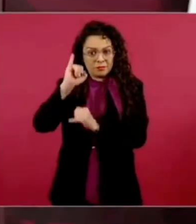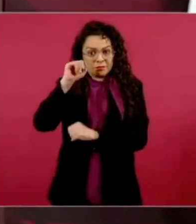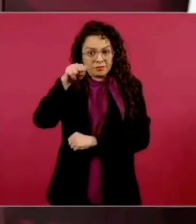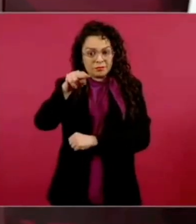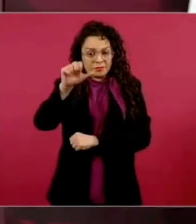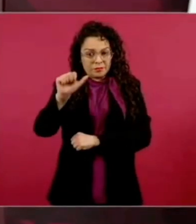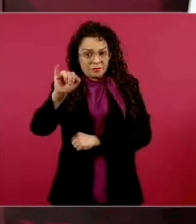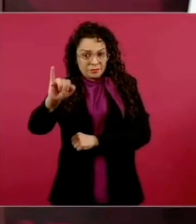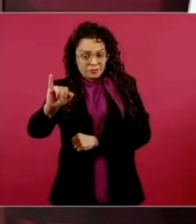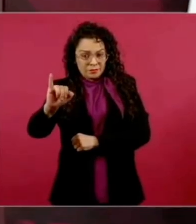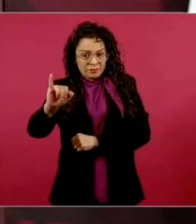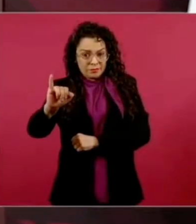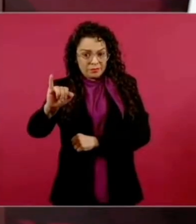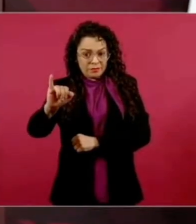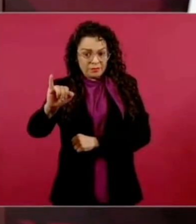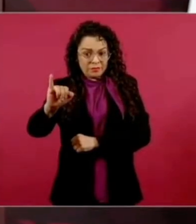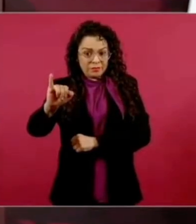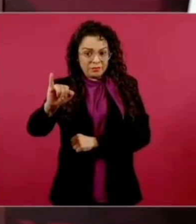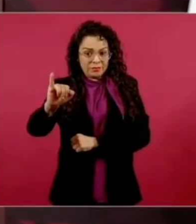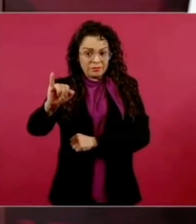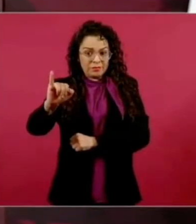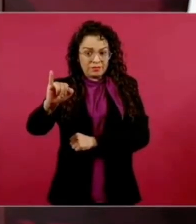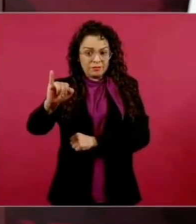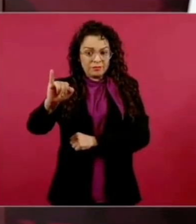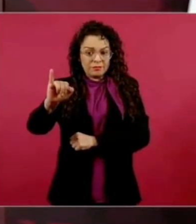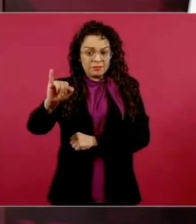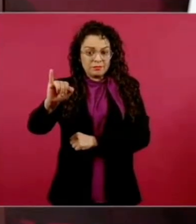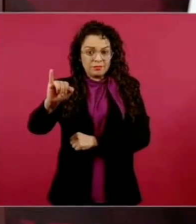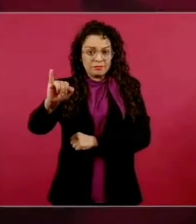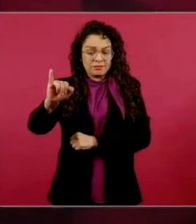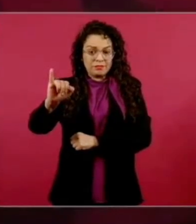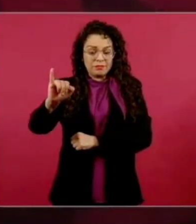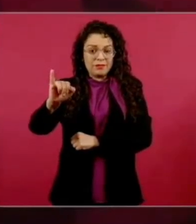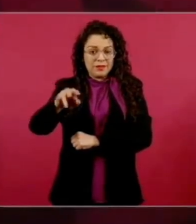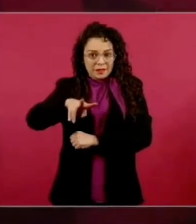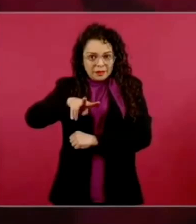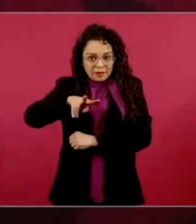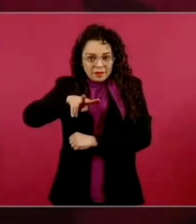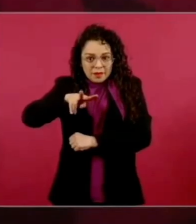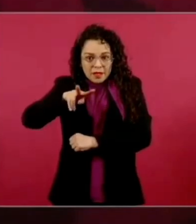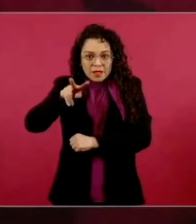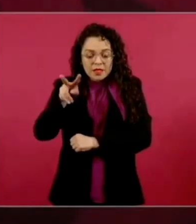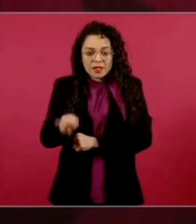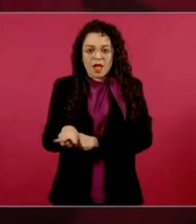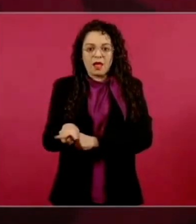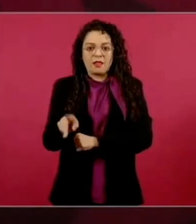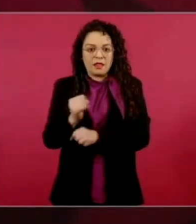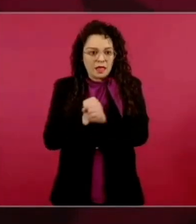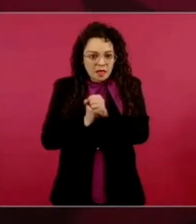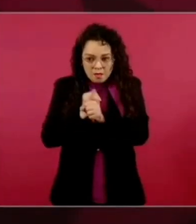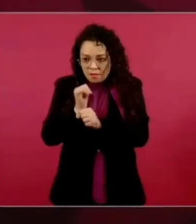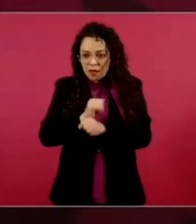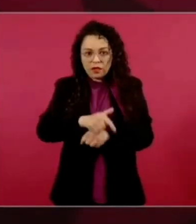Información nunca vio nada de la corrupción que imperaba,